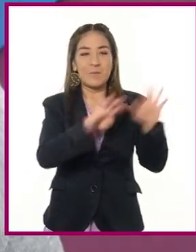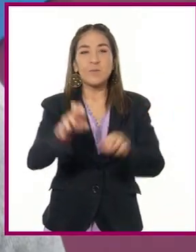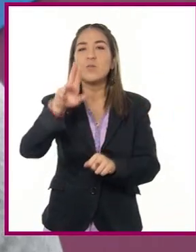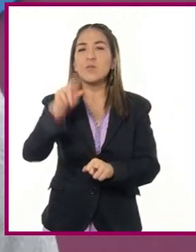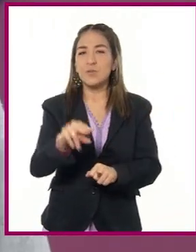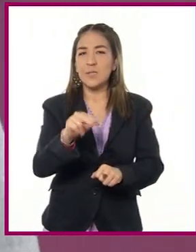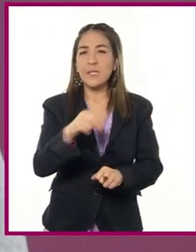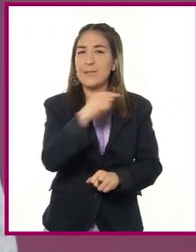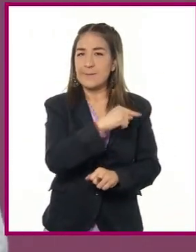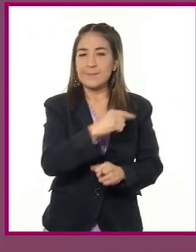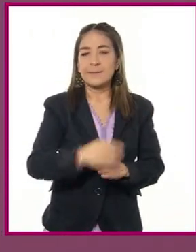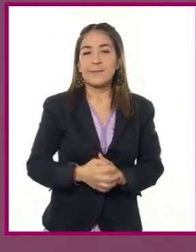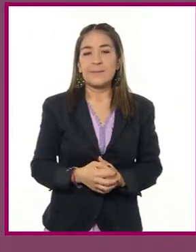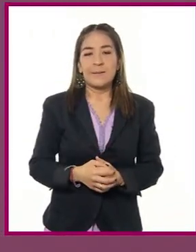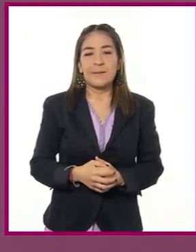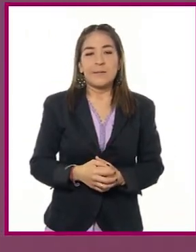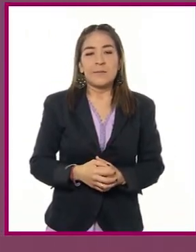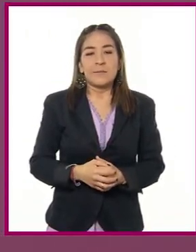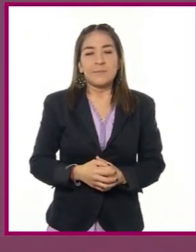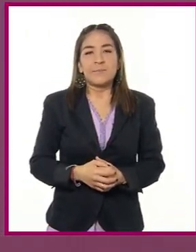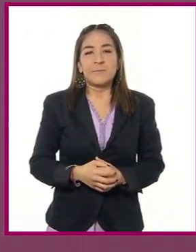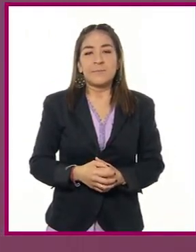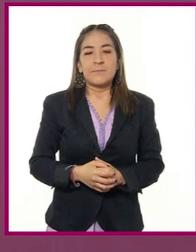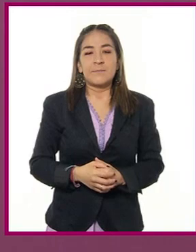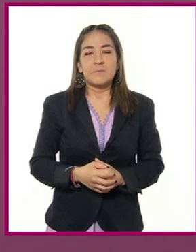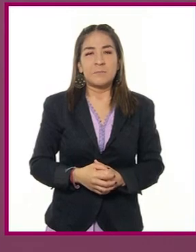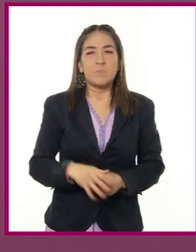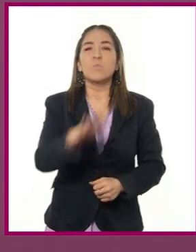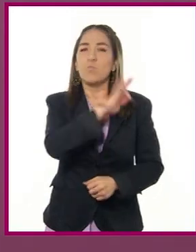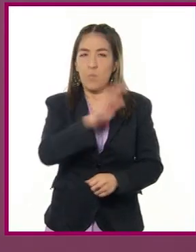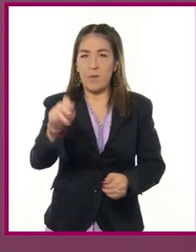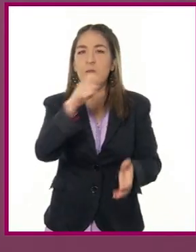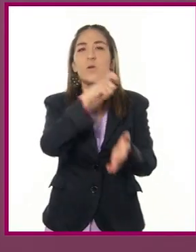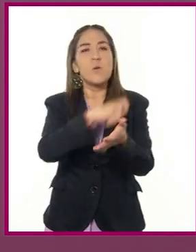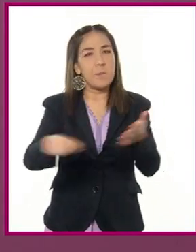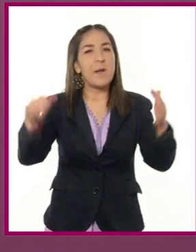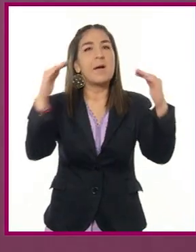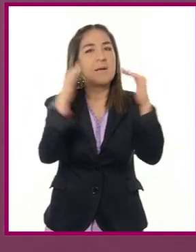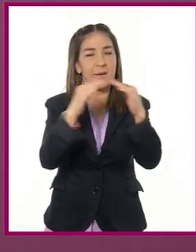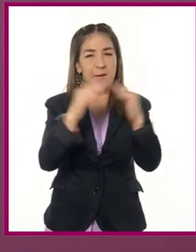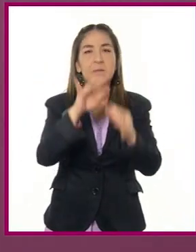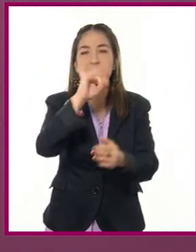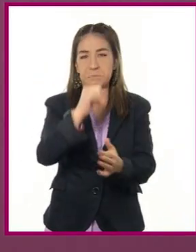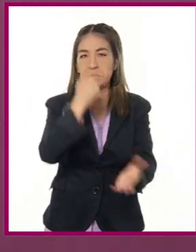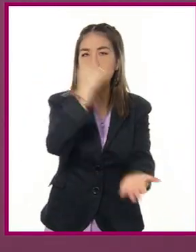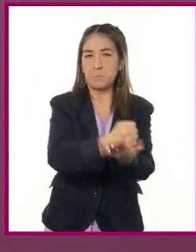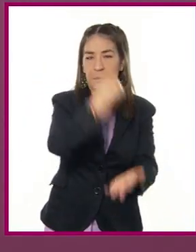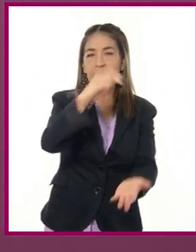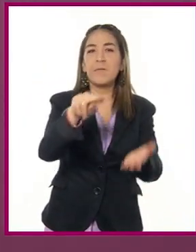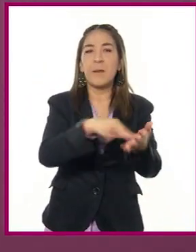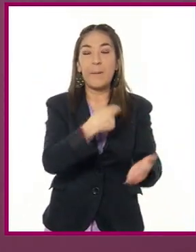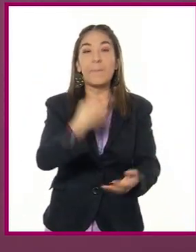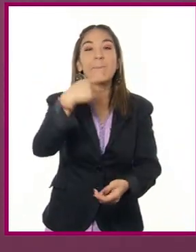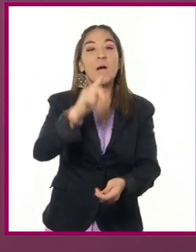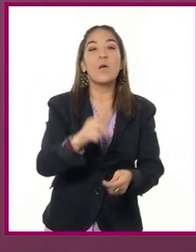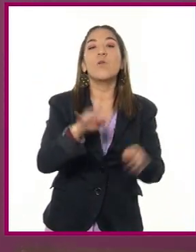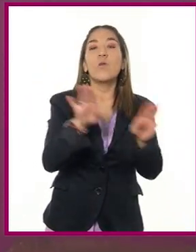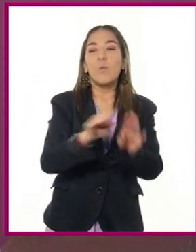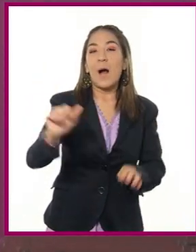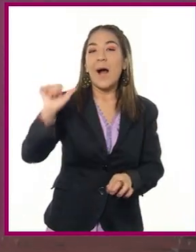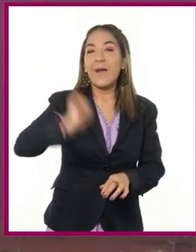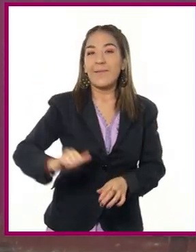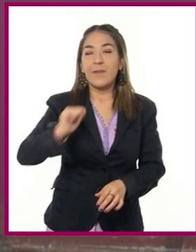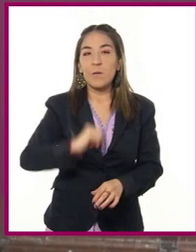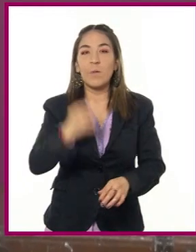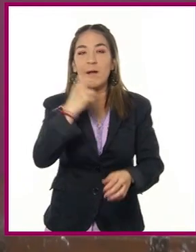1980, se les autorizó comprar su casa a partir de una determinada antigüedad del contrato de